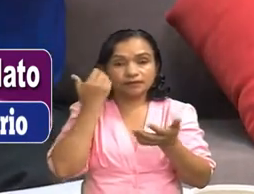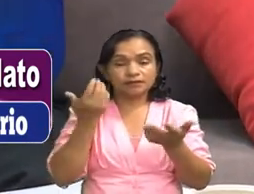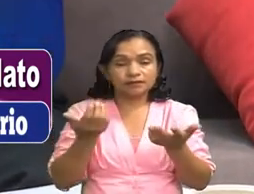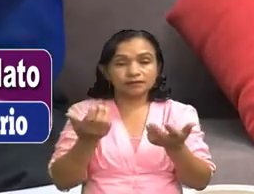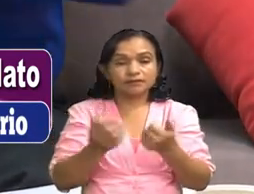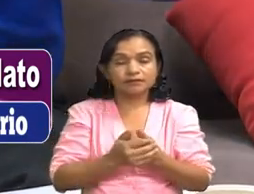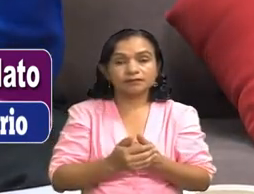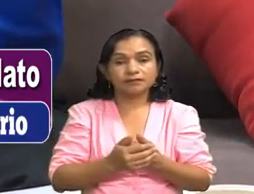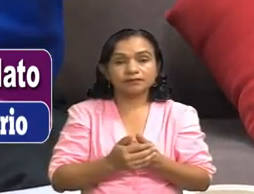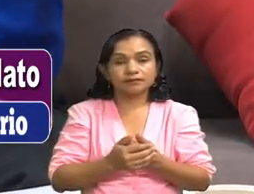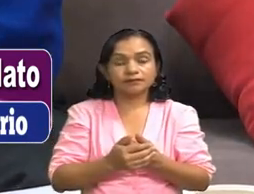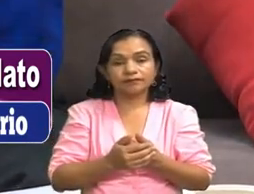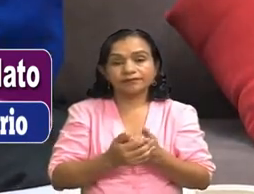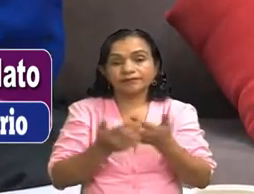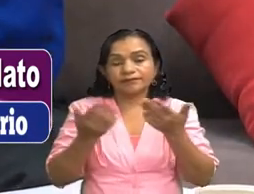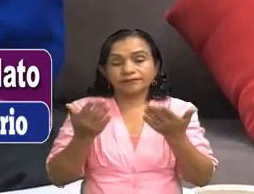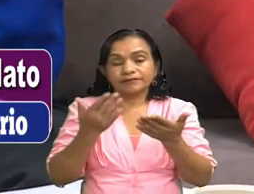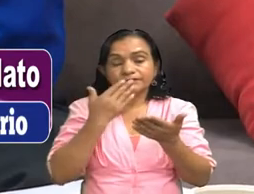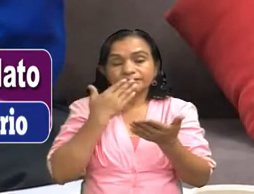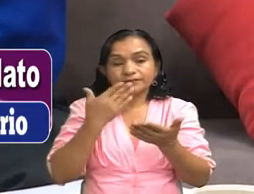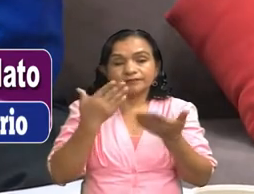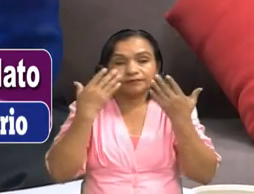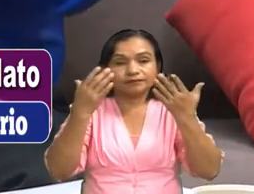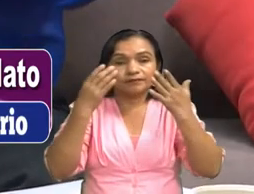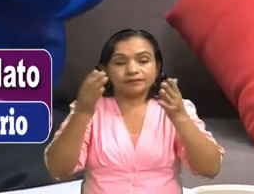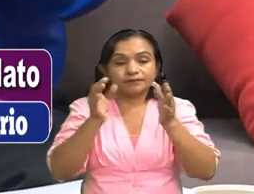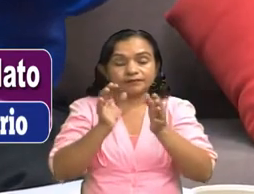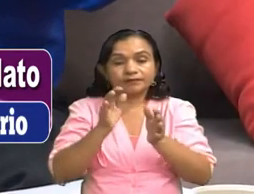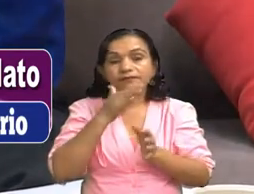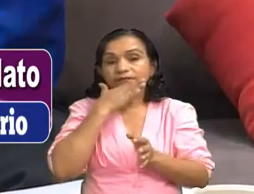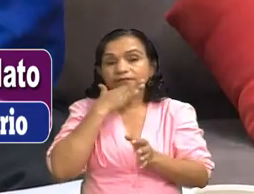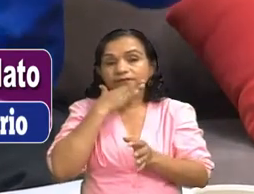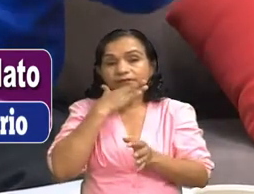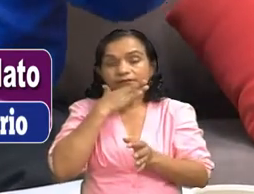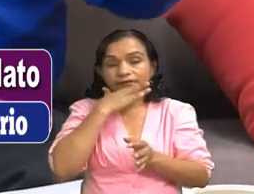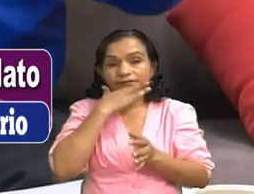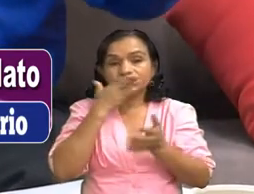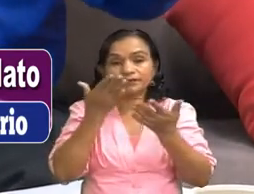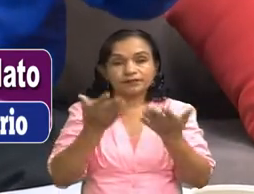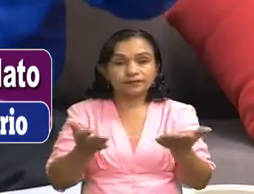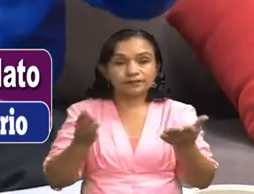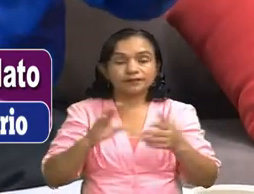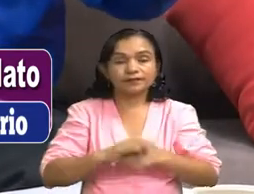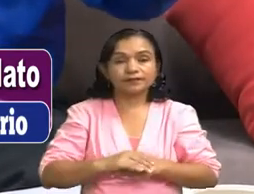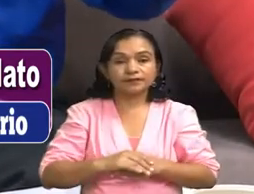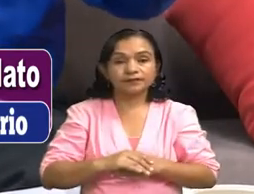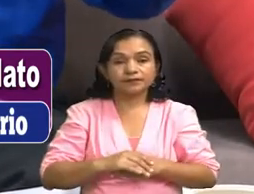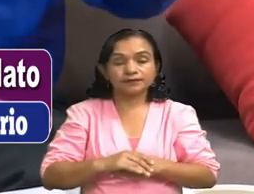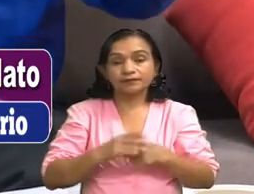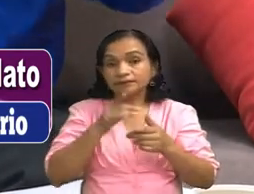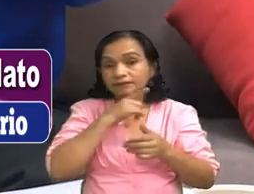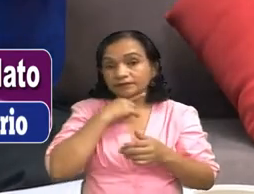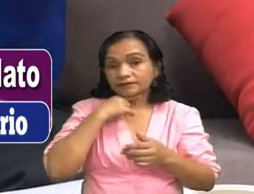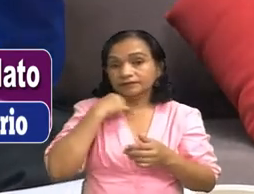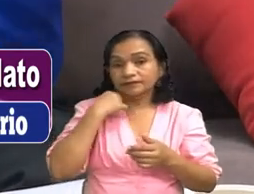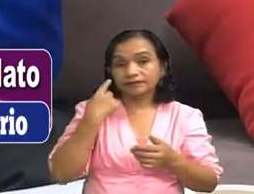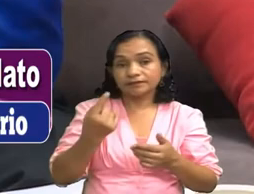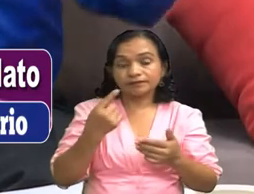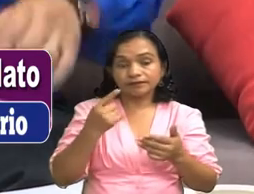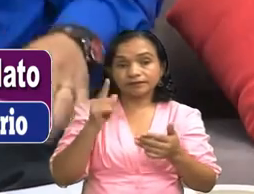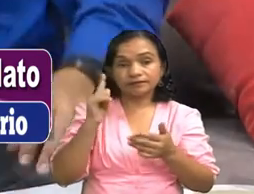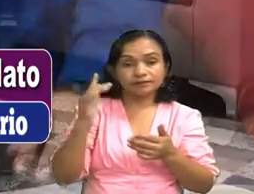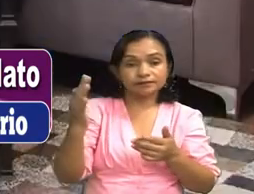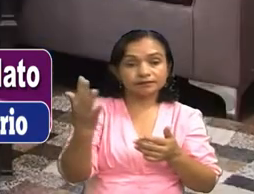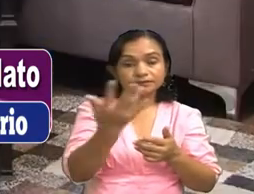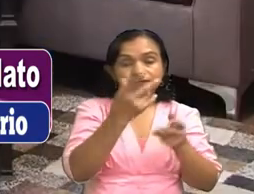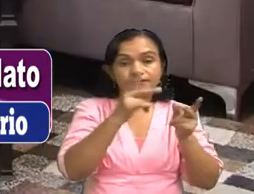es un logro muy difícil, porque es difícil. ¿Ah? Claro. Porque si no, todo el mundo